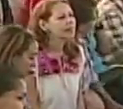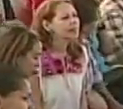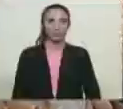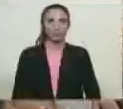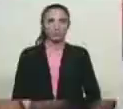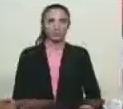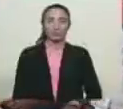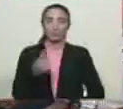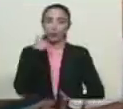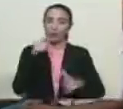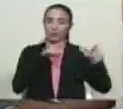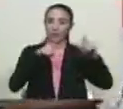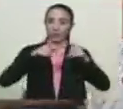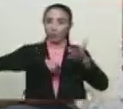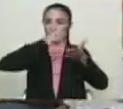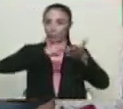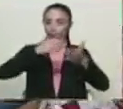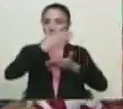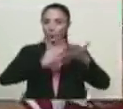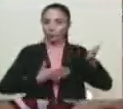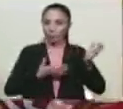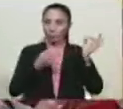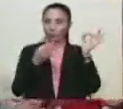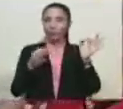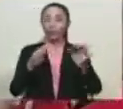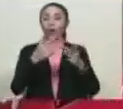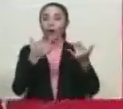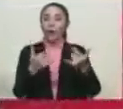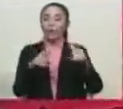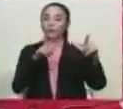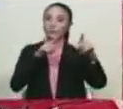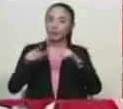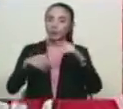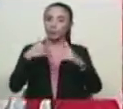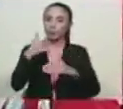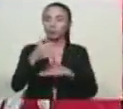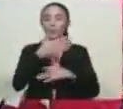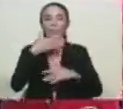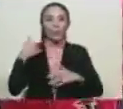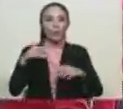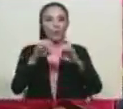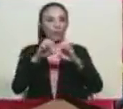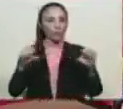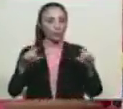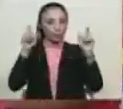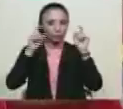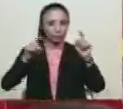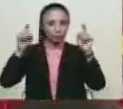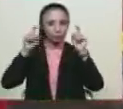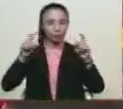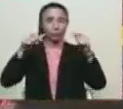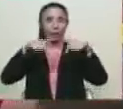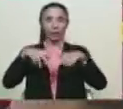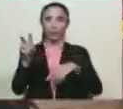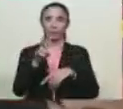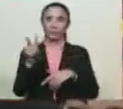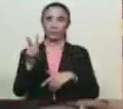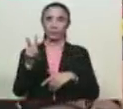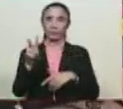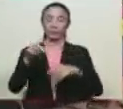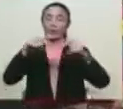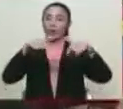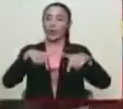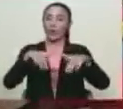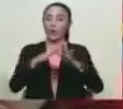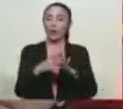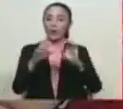para fortalecer el sistema educativo venezolano, que es por hoy uno de los